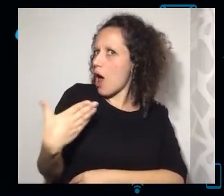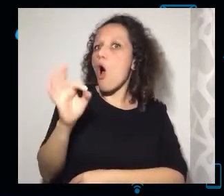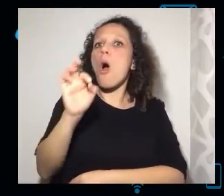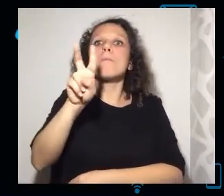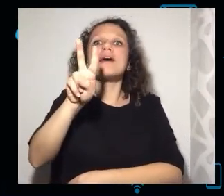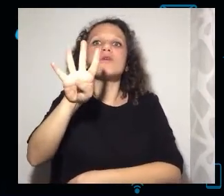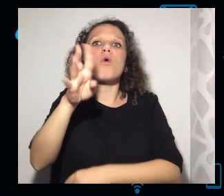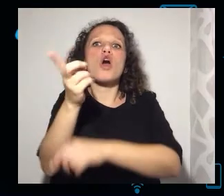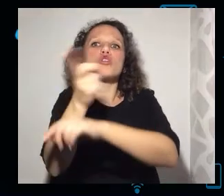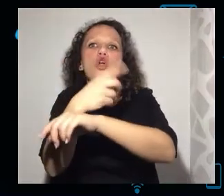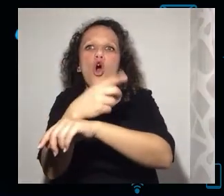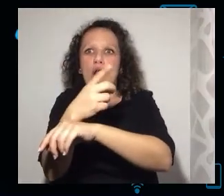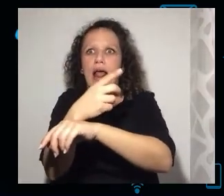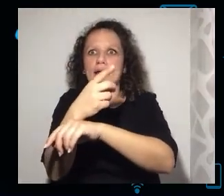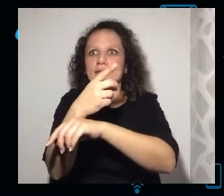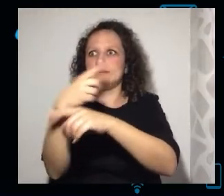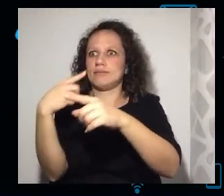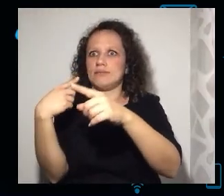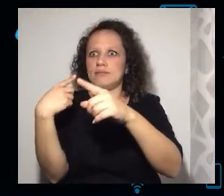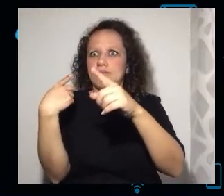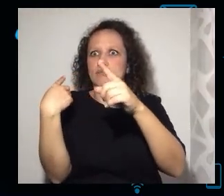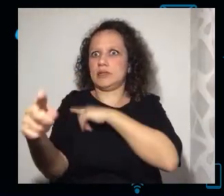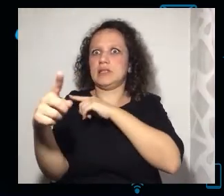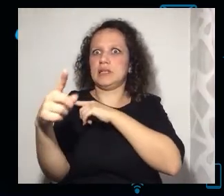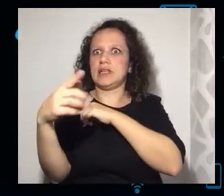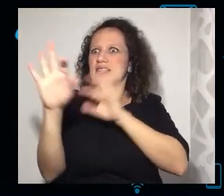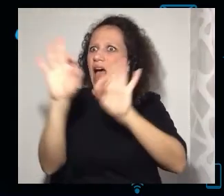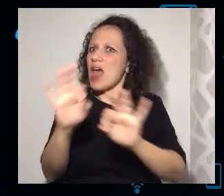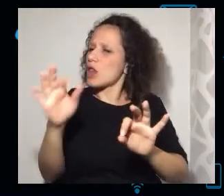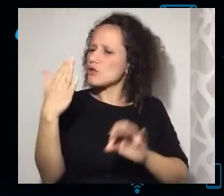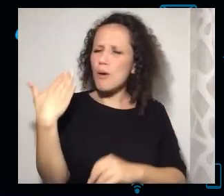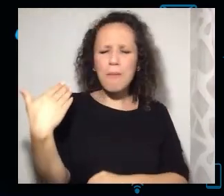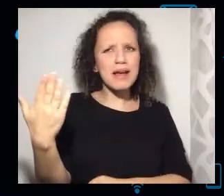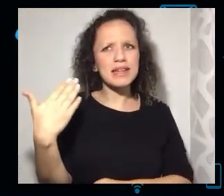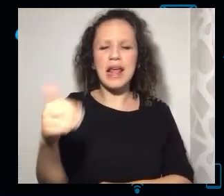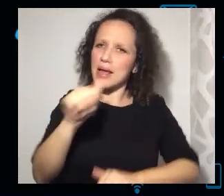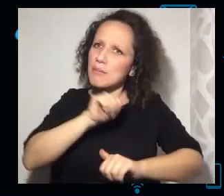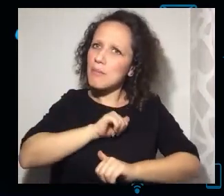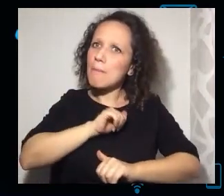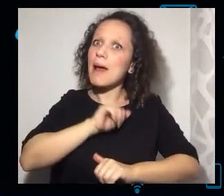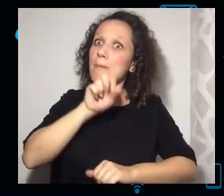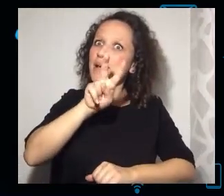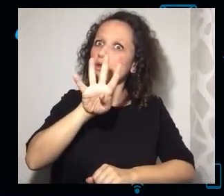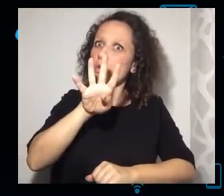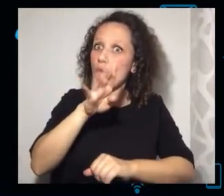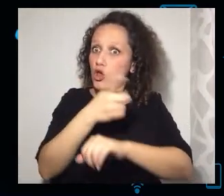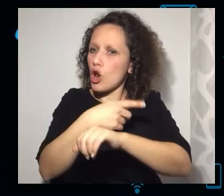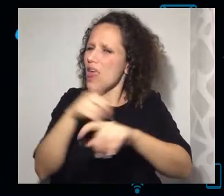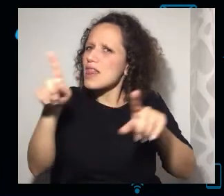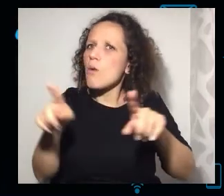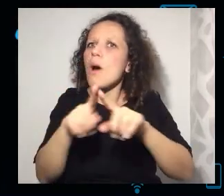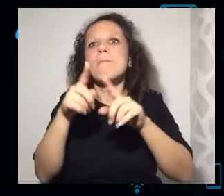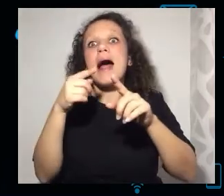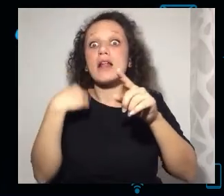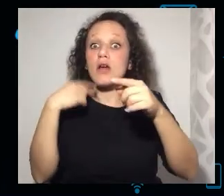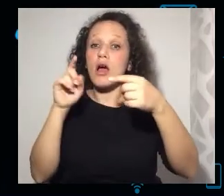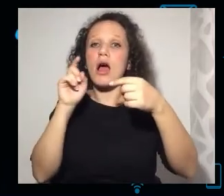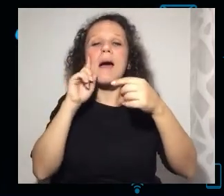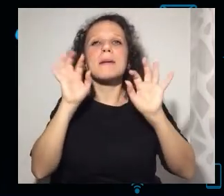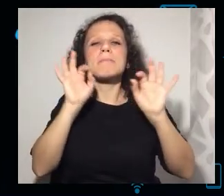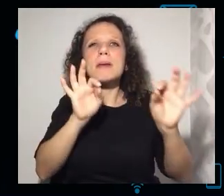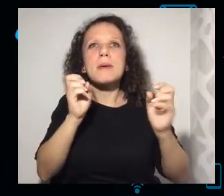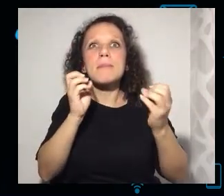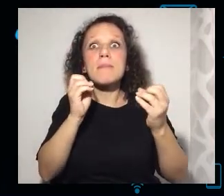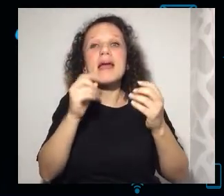horas sin contestar este mensaje para antes de asegurarte así que te puedas asegurar que el destinatario realmente es quien dice ser bien estas cosas que